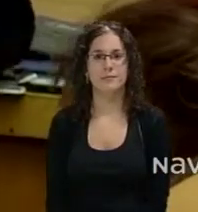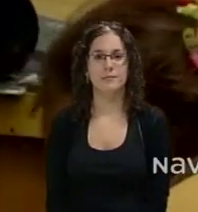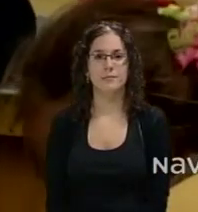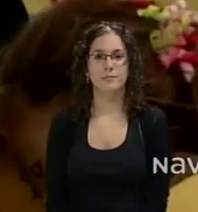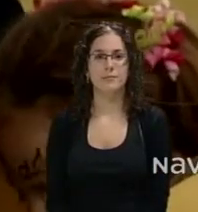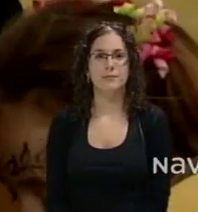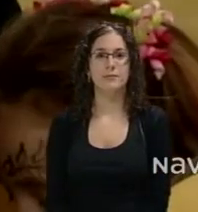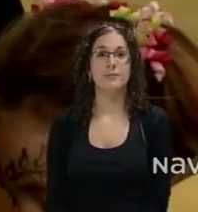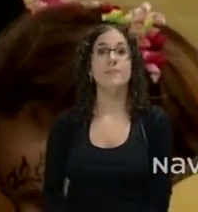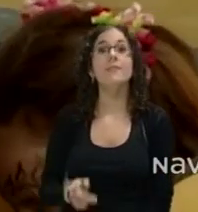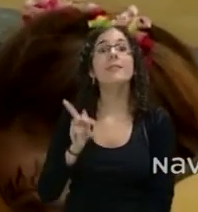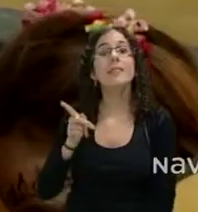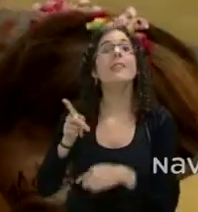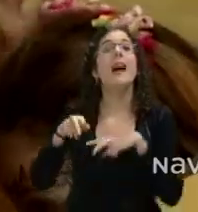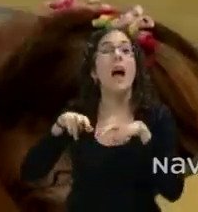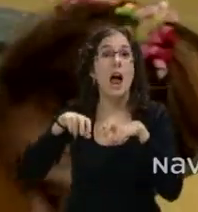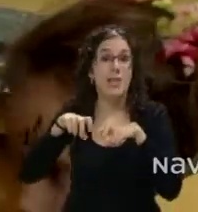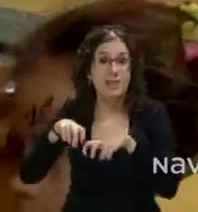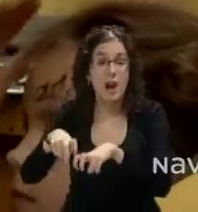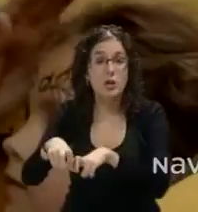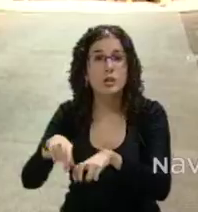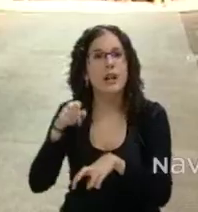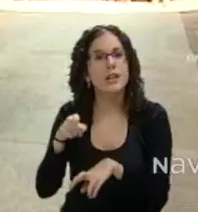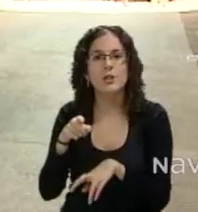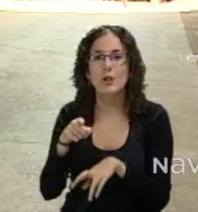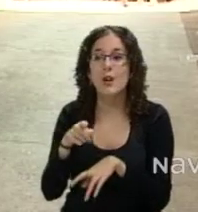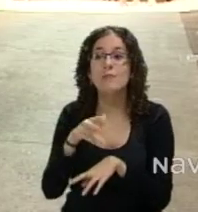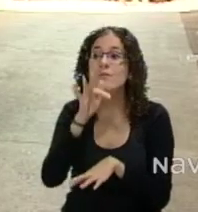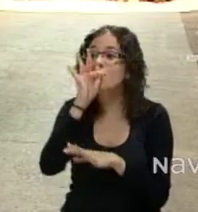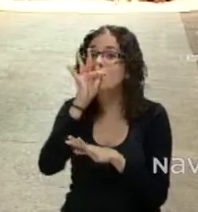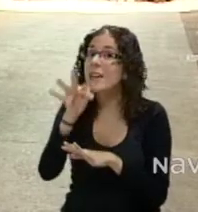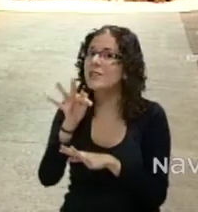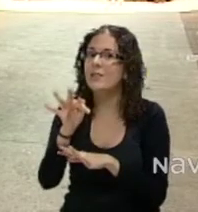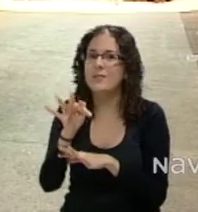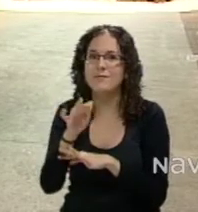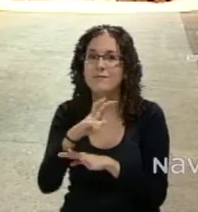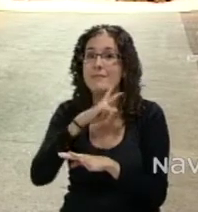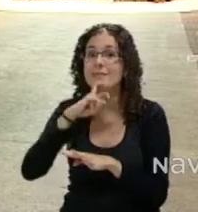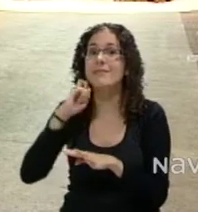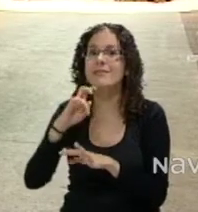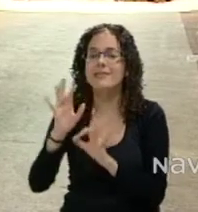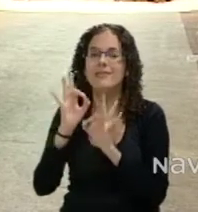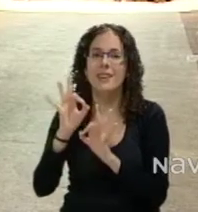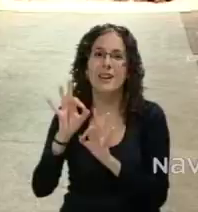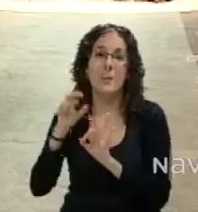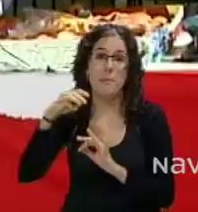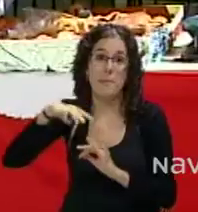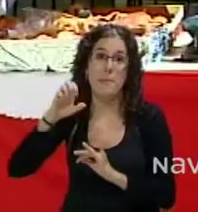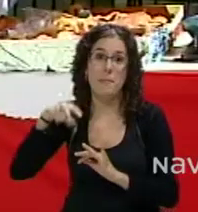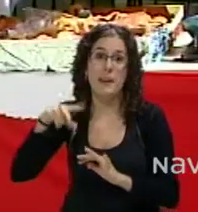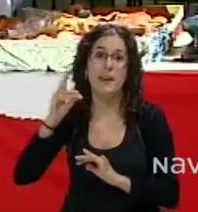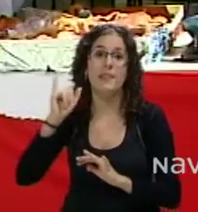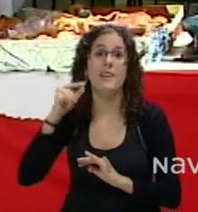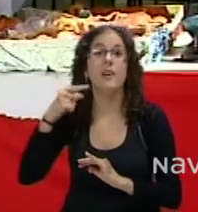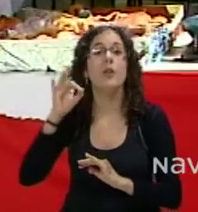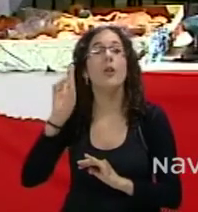Y es el yacimiento arqueológico de Andelos la joya de Mendigorría y la semilla que germina en 2002 con la puesta en marcha del Festival Romano, que ya